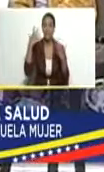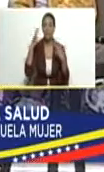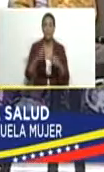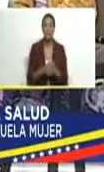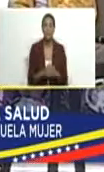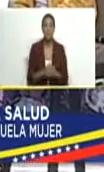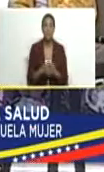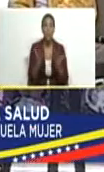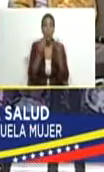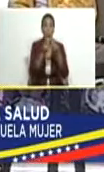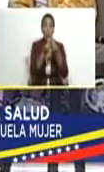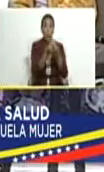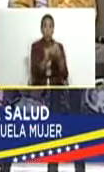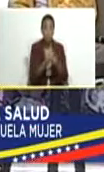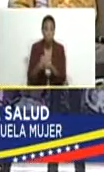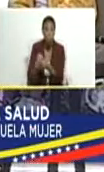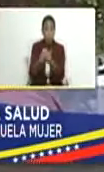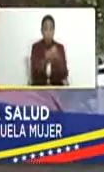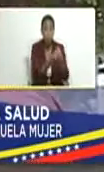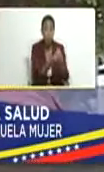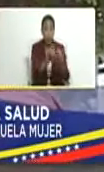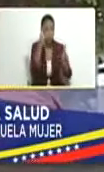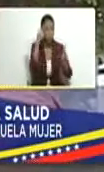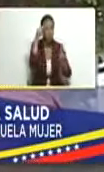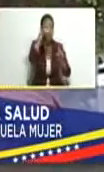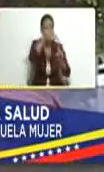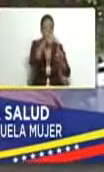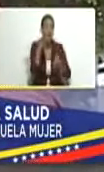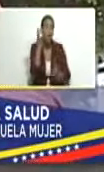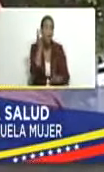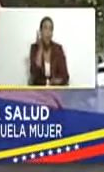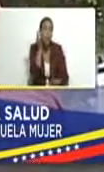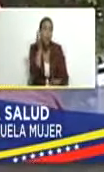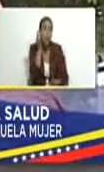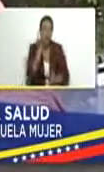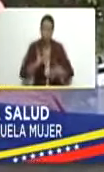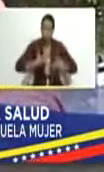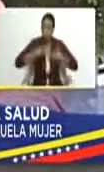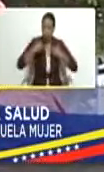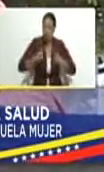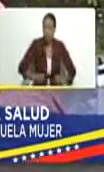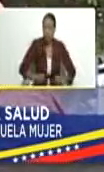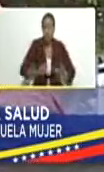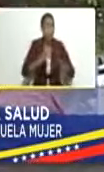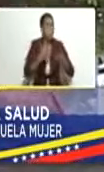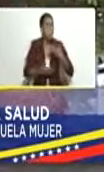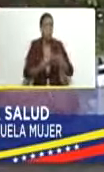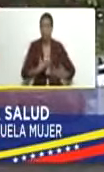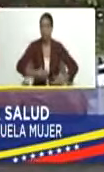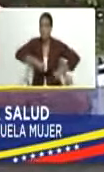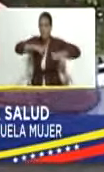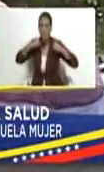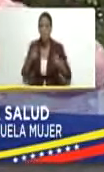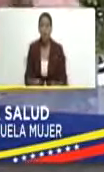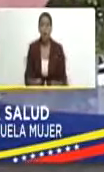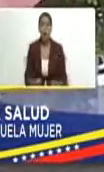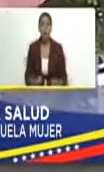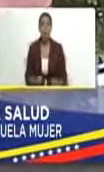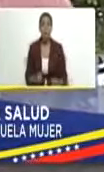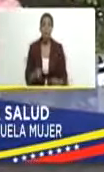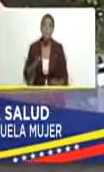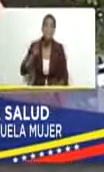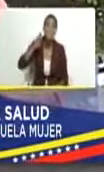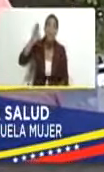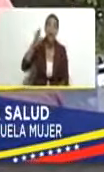Con las mujeres y por las mujeres soy capaz de todo, de ir hasta más